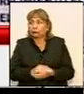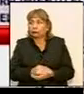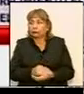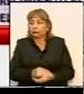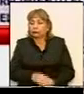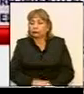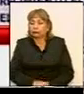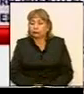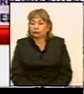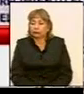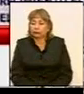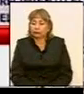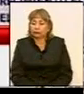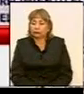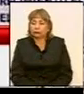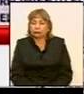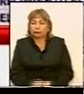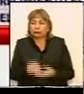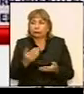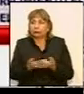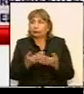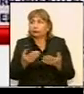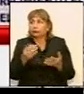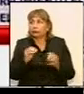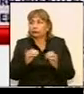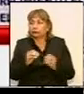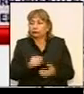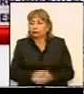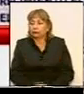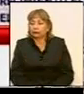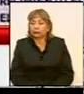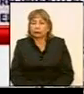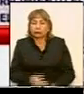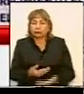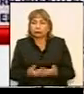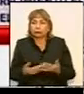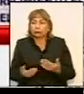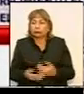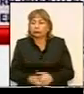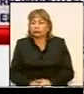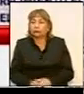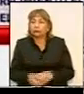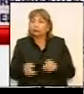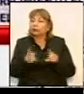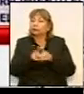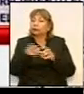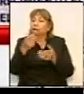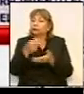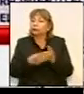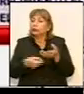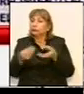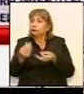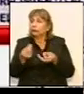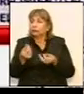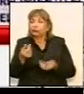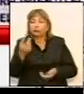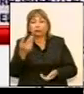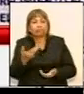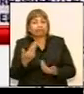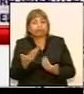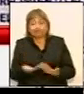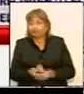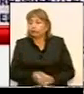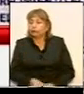necesitamos, yo soy economista, un P por Q, ¿no? Un precio por cantidad. Como precio, hemos tomado tres diferentes